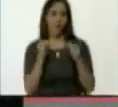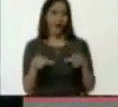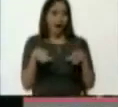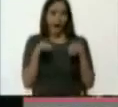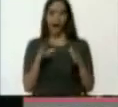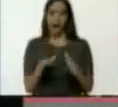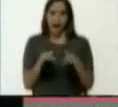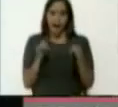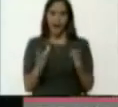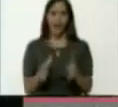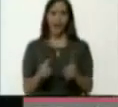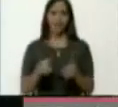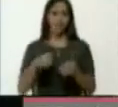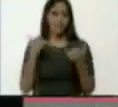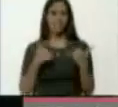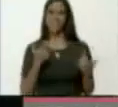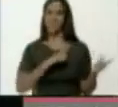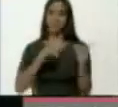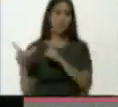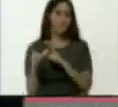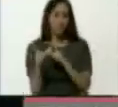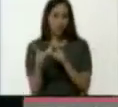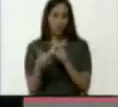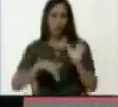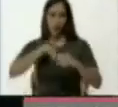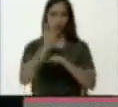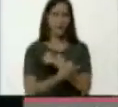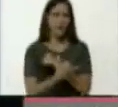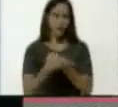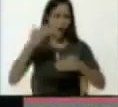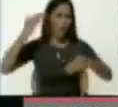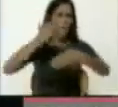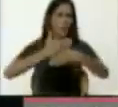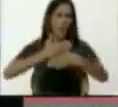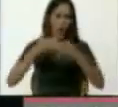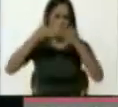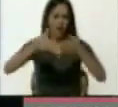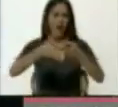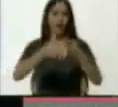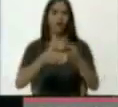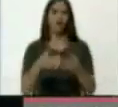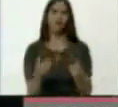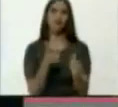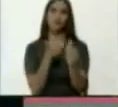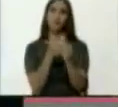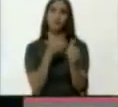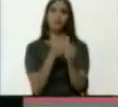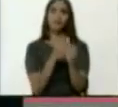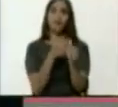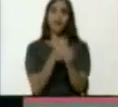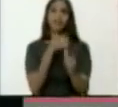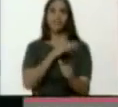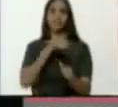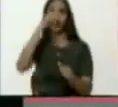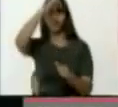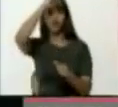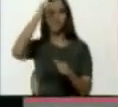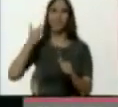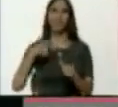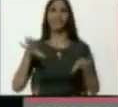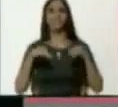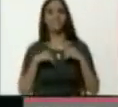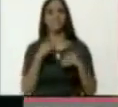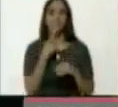tenemos preparada la estrategia, ya tenemos el bloqueo naval, ya tenemos otras cosas, y por detrás de escena, el señor Donald Trump tiene que asumir y